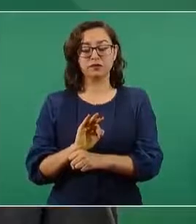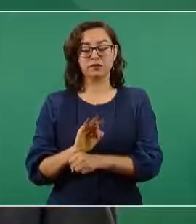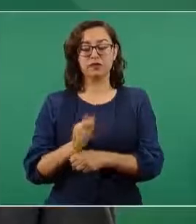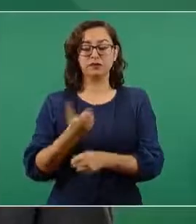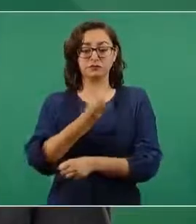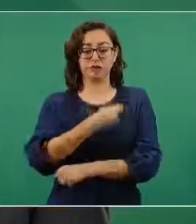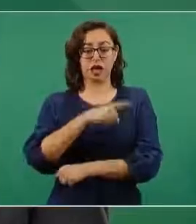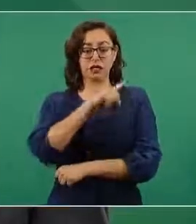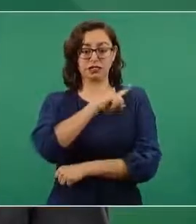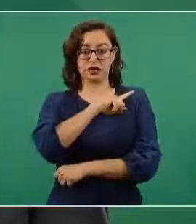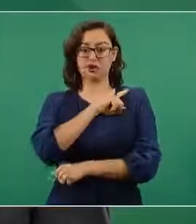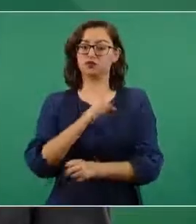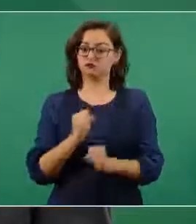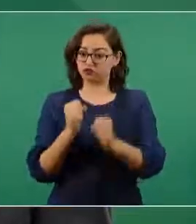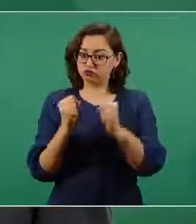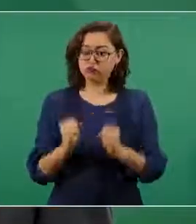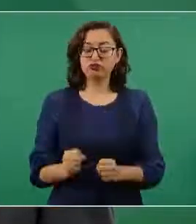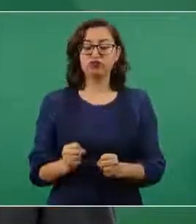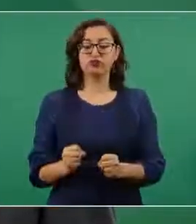garantizar la salud.